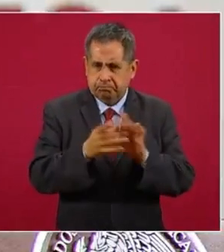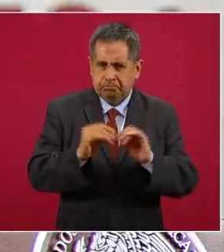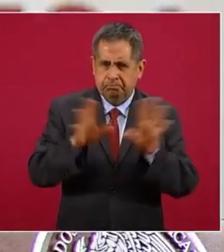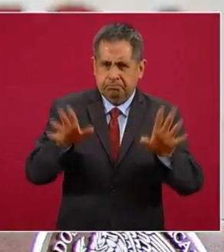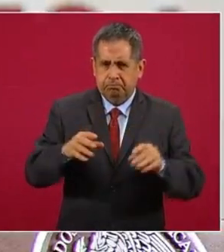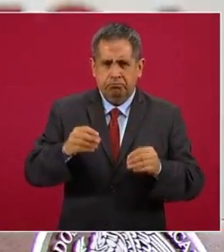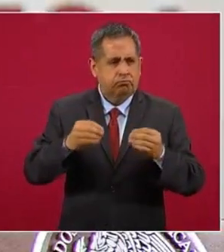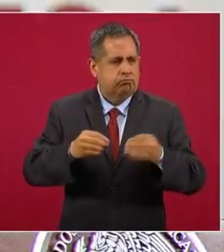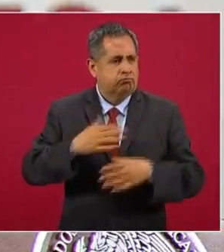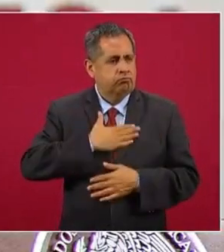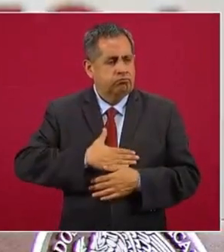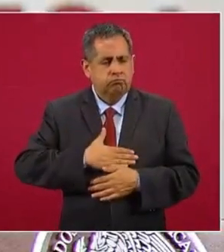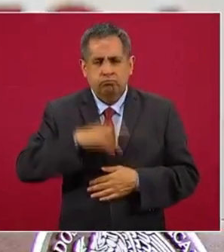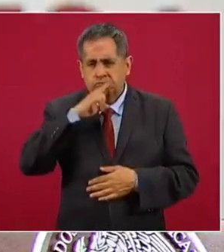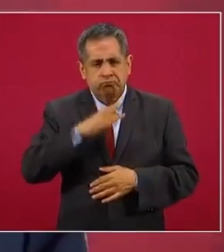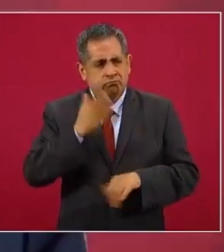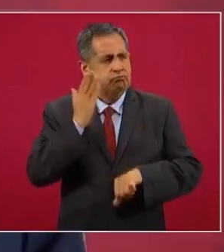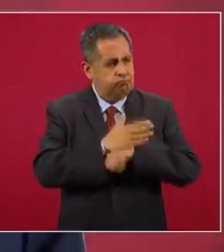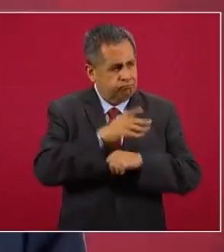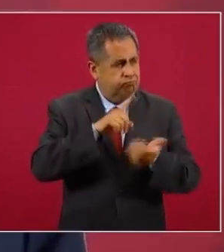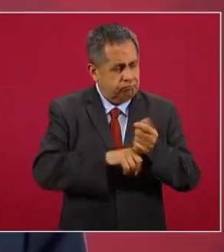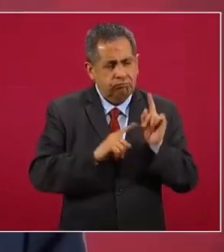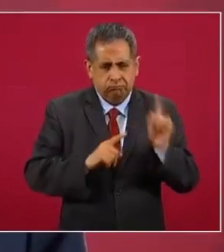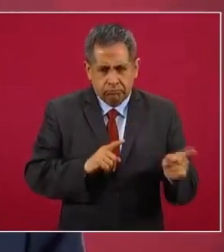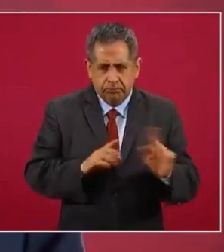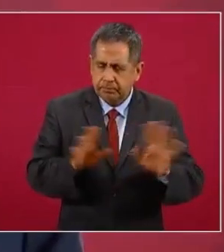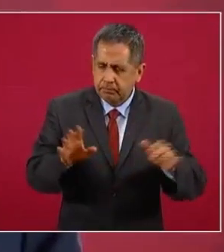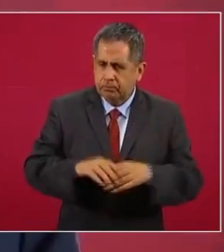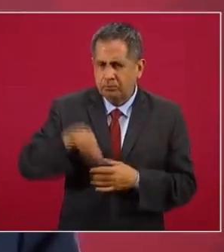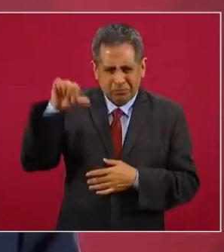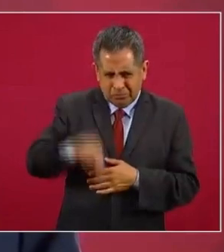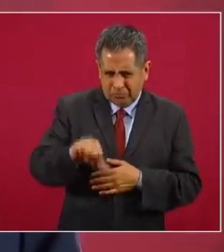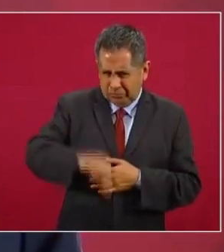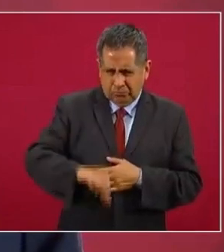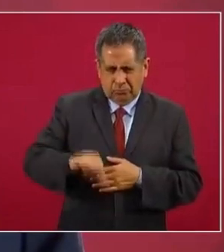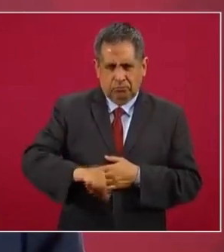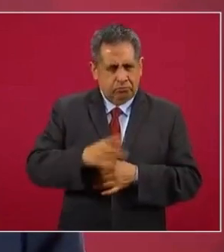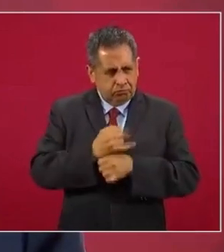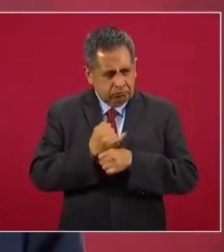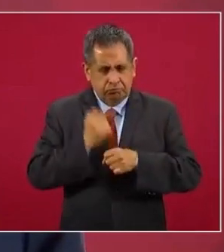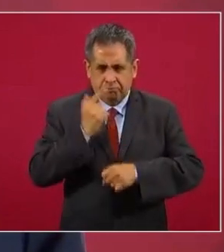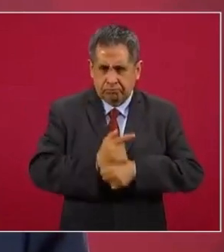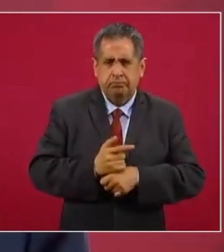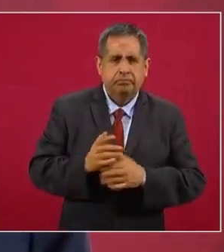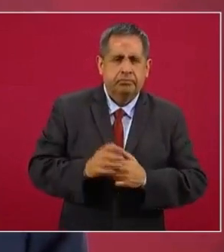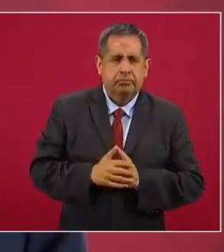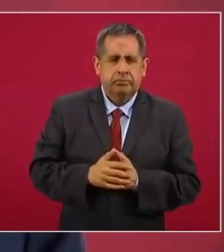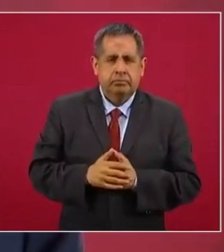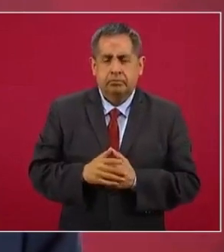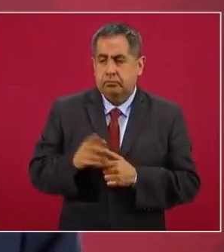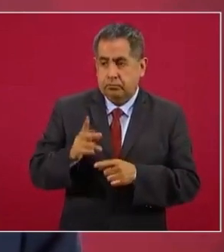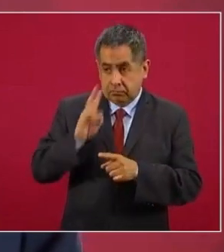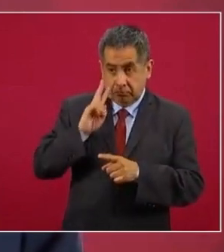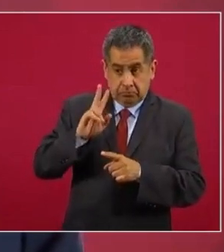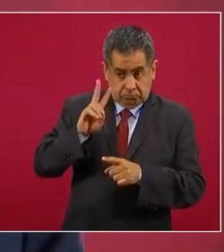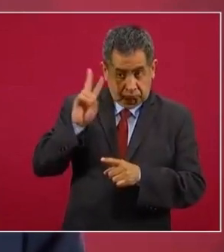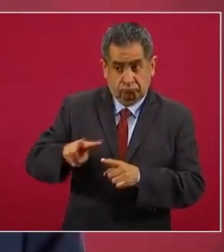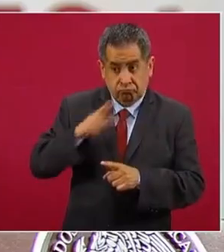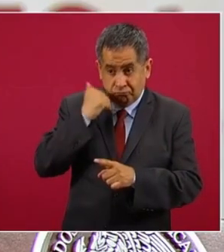que haya justicia rápida, hoy mismo, si hay voluntad.